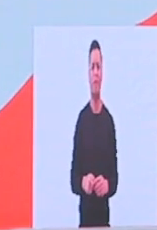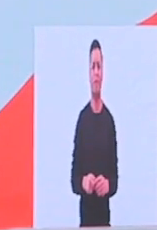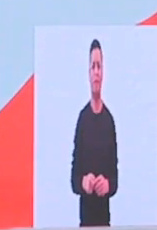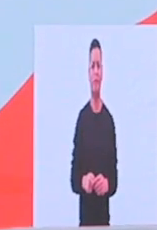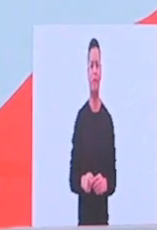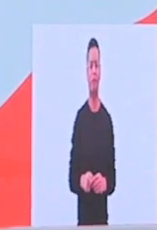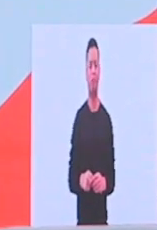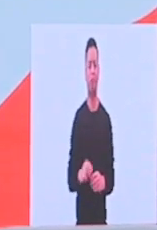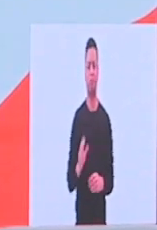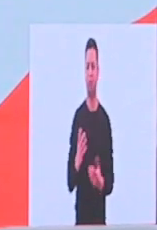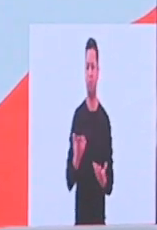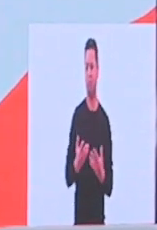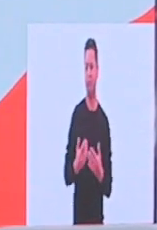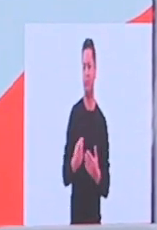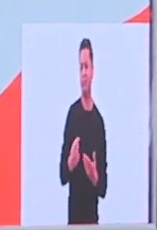Hace